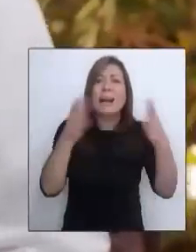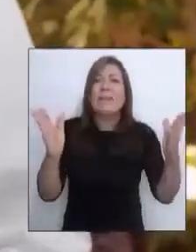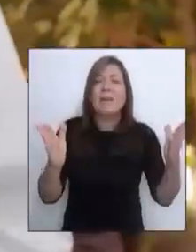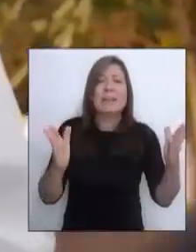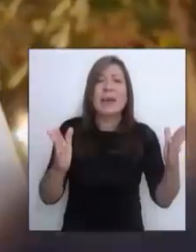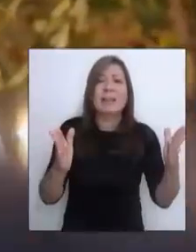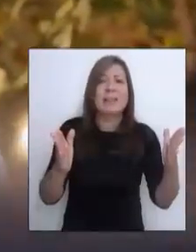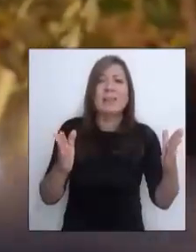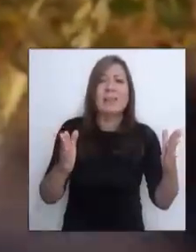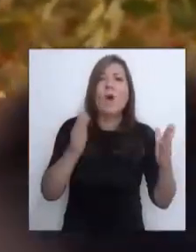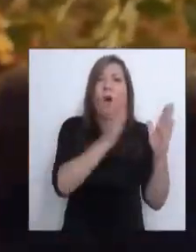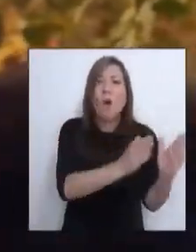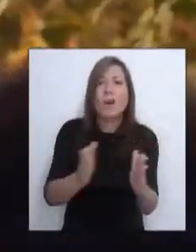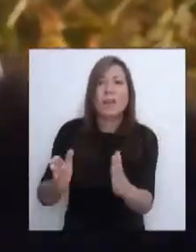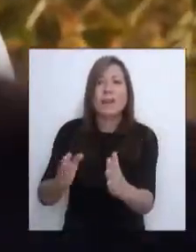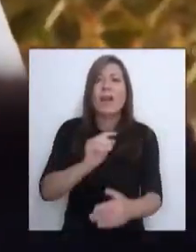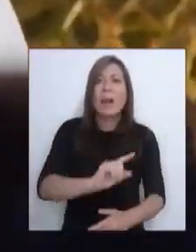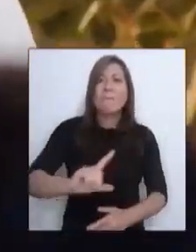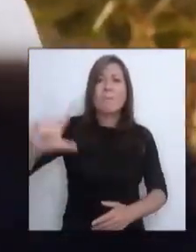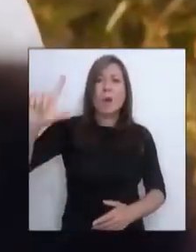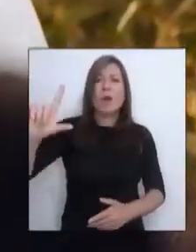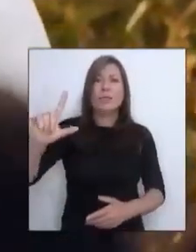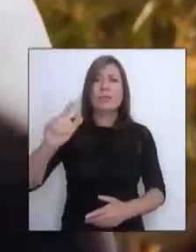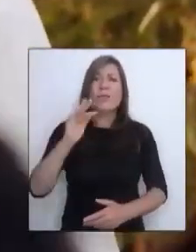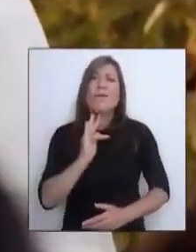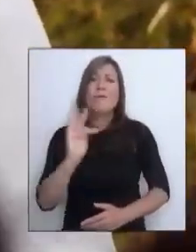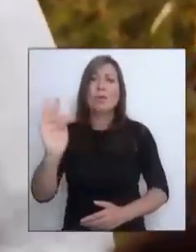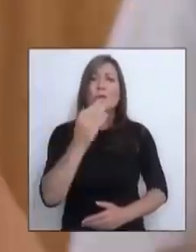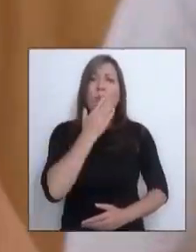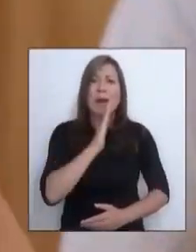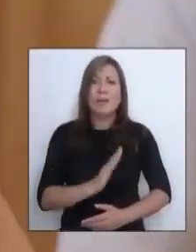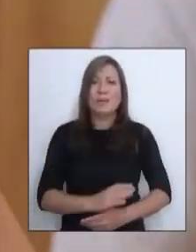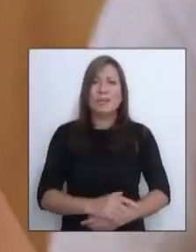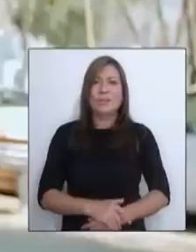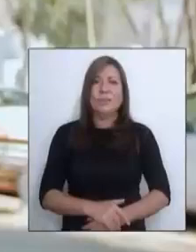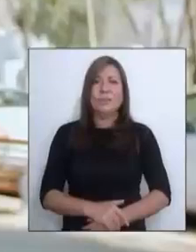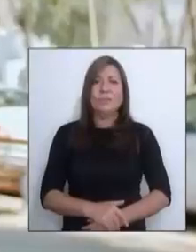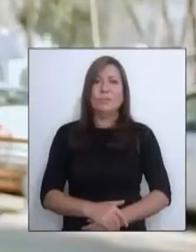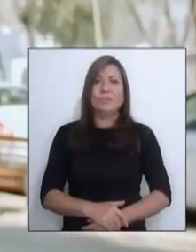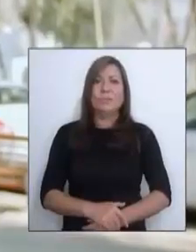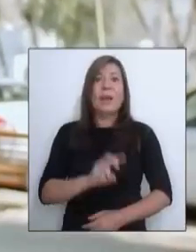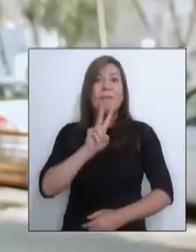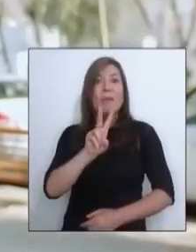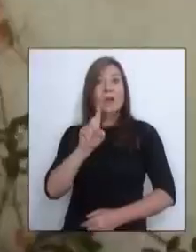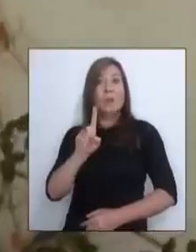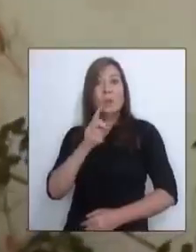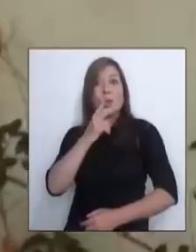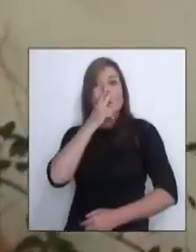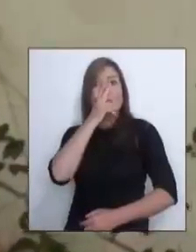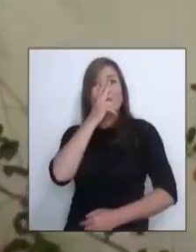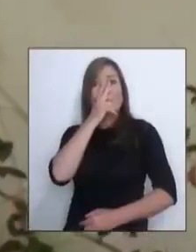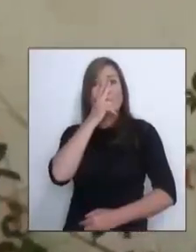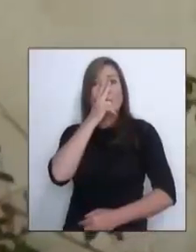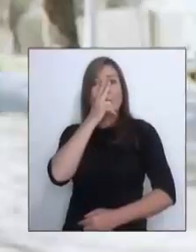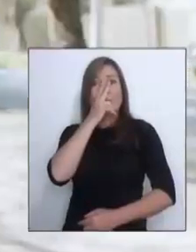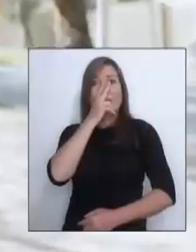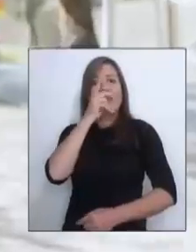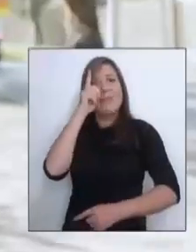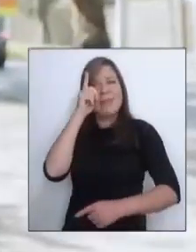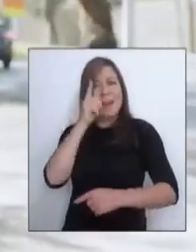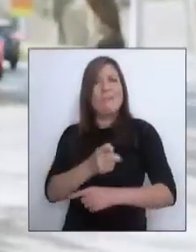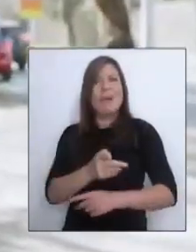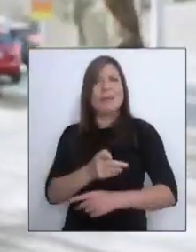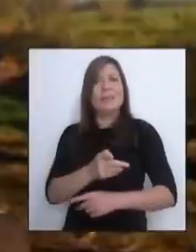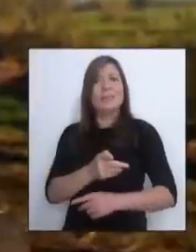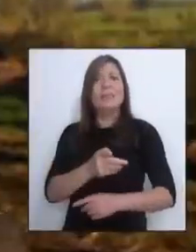el orden y el progreso que nos va a llevar a un mejor futuro. Este 21 de noviembre tenemos